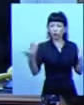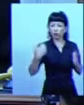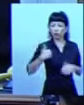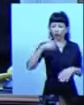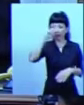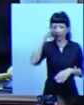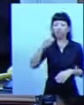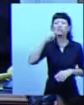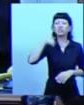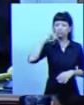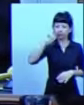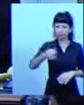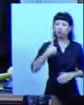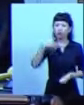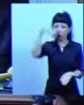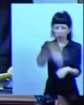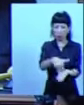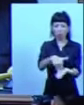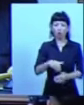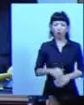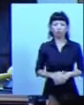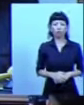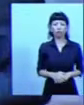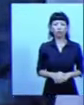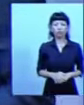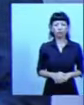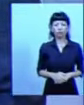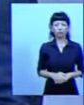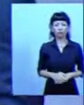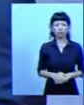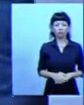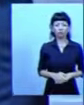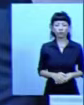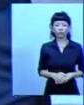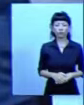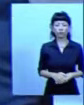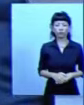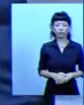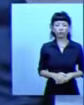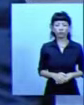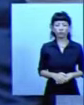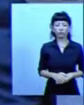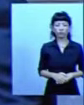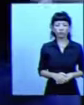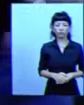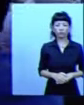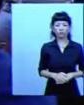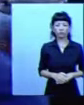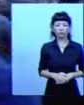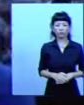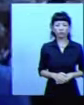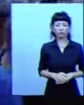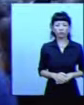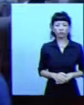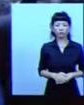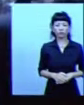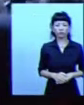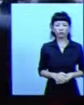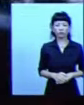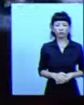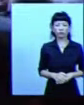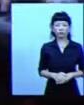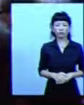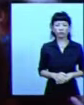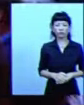tendría un principio una restricción en su programa luego otra cosa que que habló en el discurso fueron